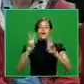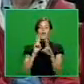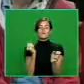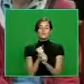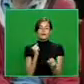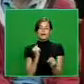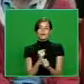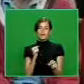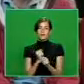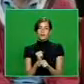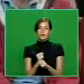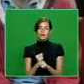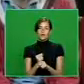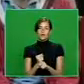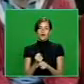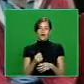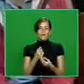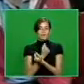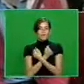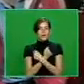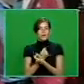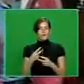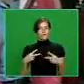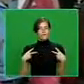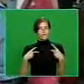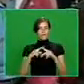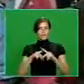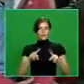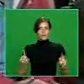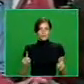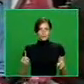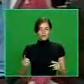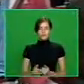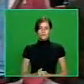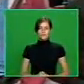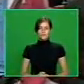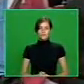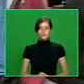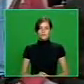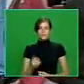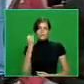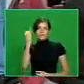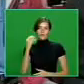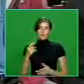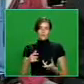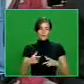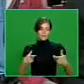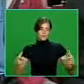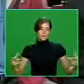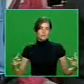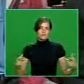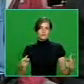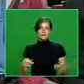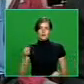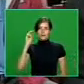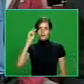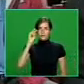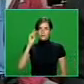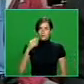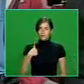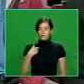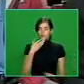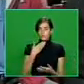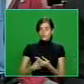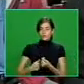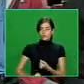trabajo un aprecio a la vida distinto verdad Imagínese cuando estemos multiplicando maestro yo le